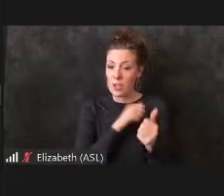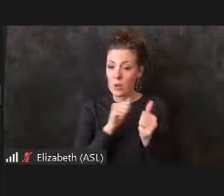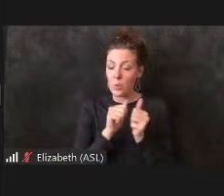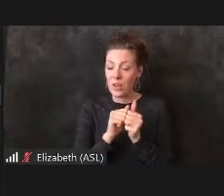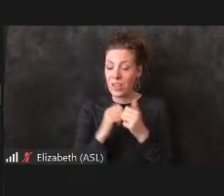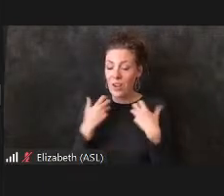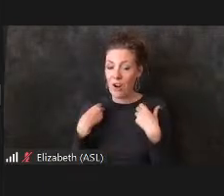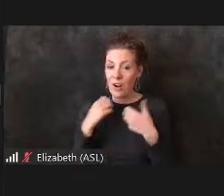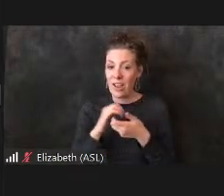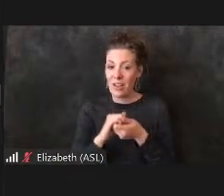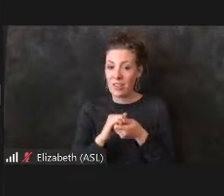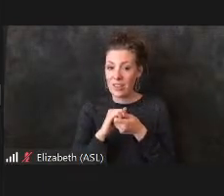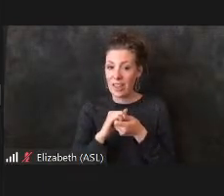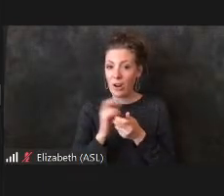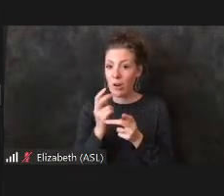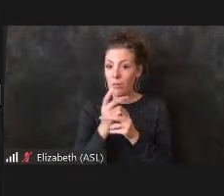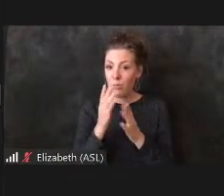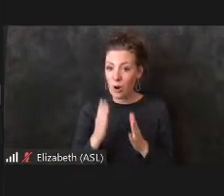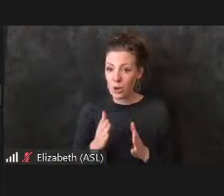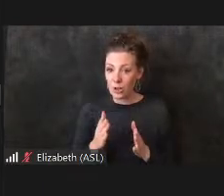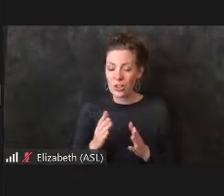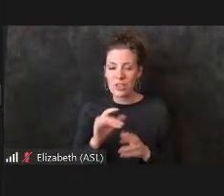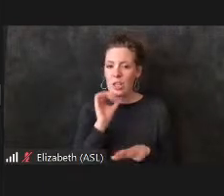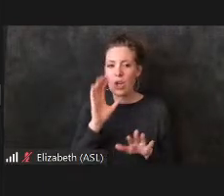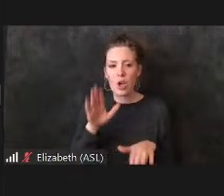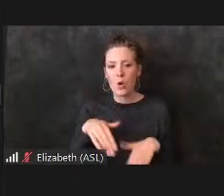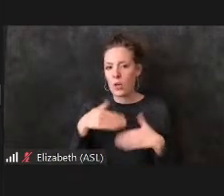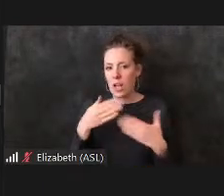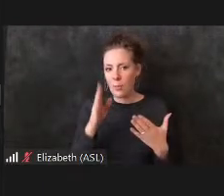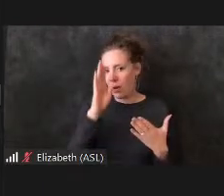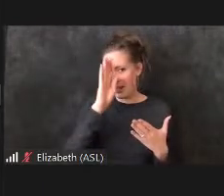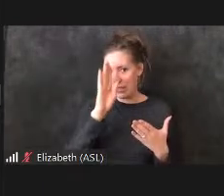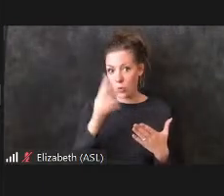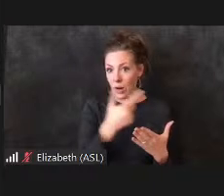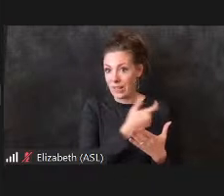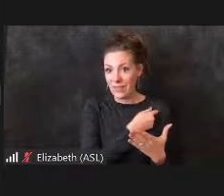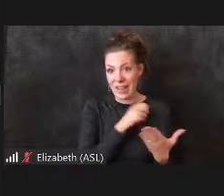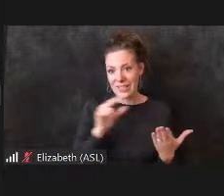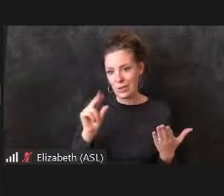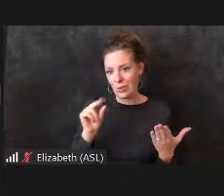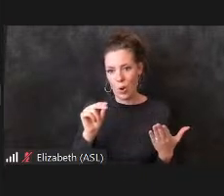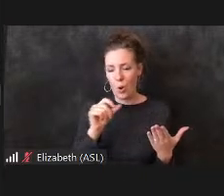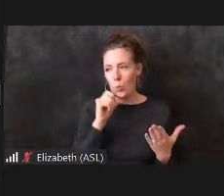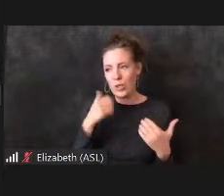Enfermeras, doctores, ayudantes, trabajadores de los hospitales.